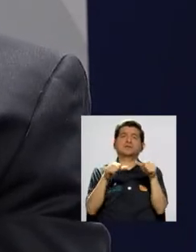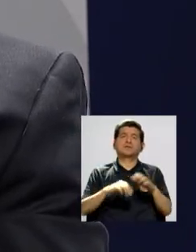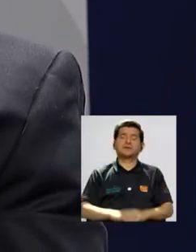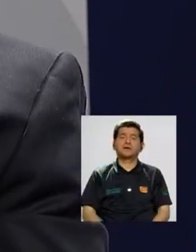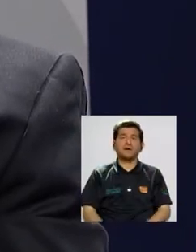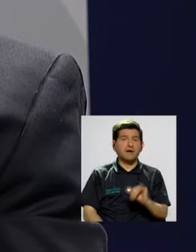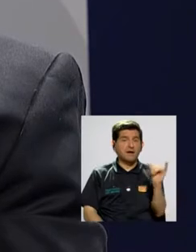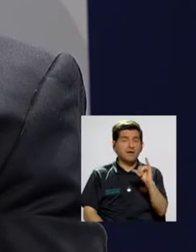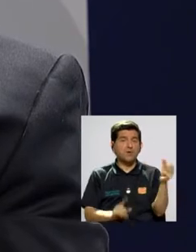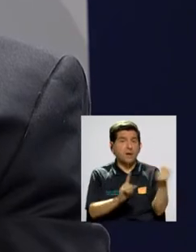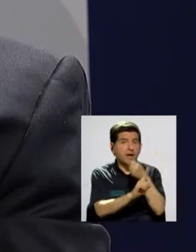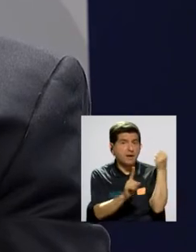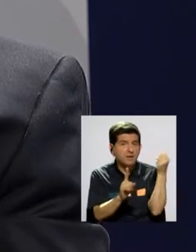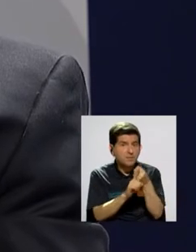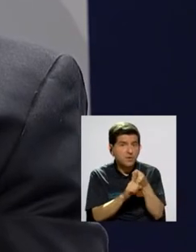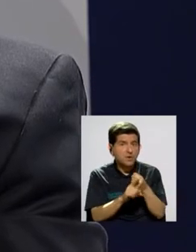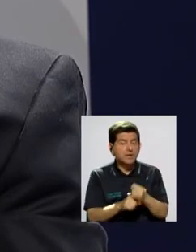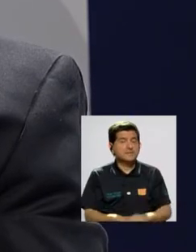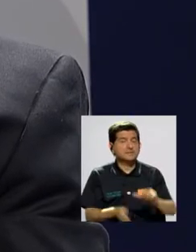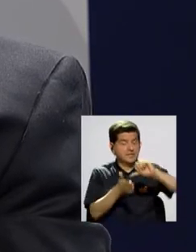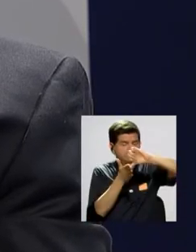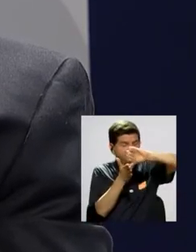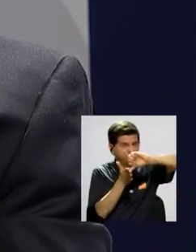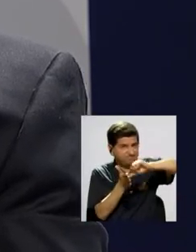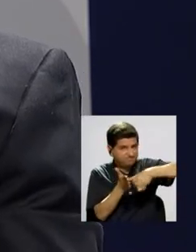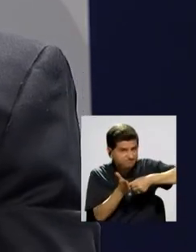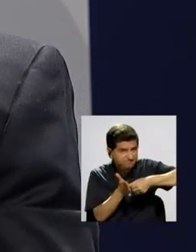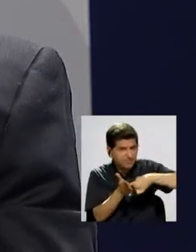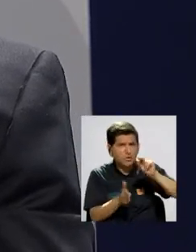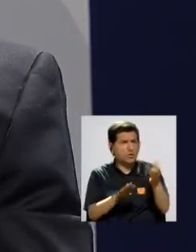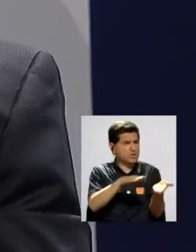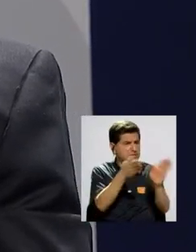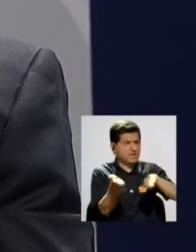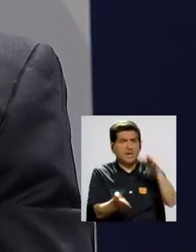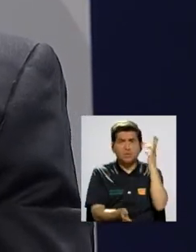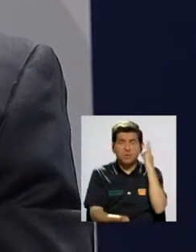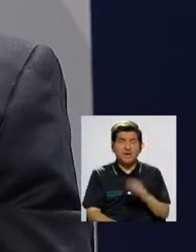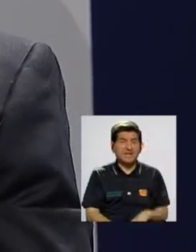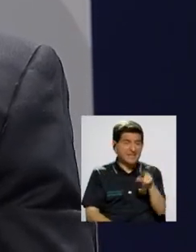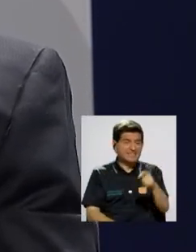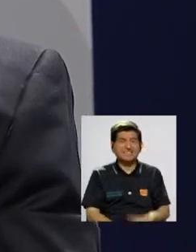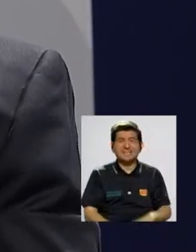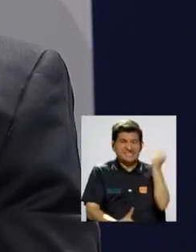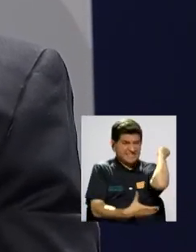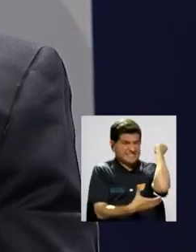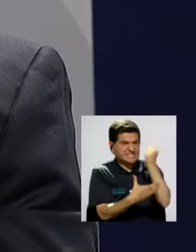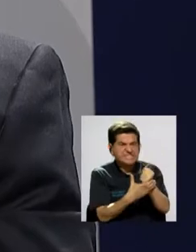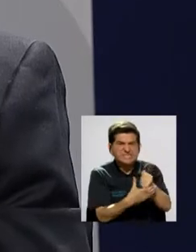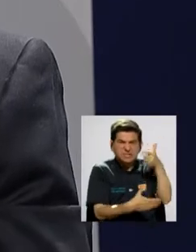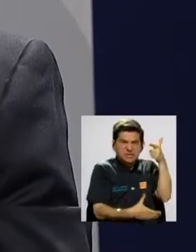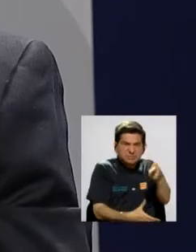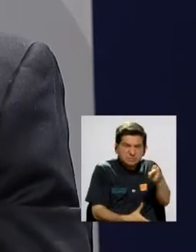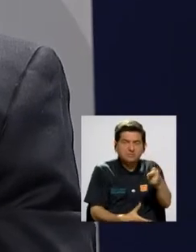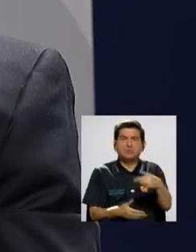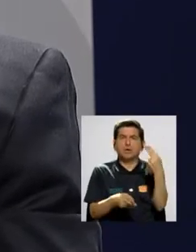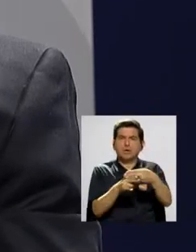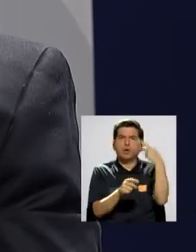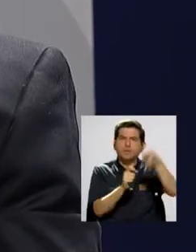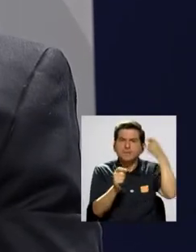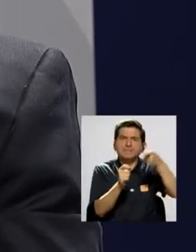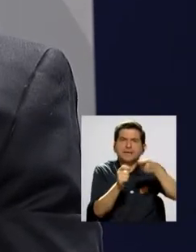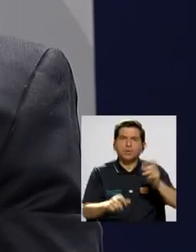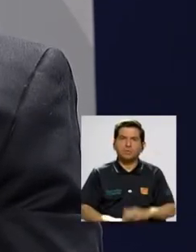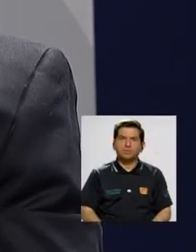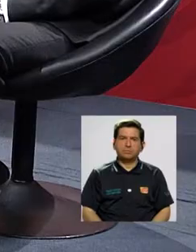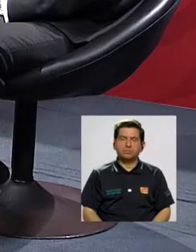Y también una violencia que hay que subrayar muy fuertemente, ¿verdad? Porque no es que fallecen mujeres, es que son asesinadas. Y tenemos que llamarlo así. Don